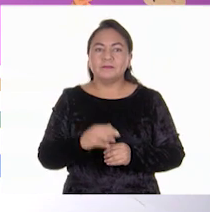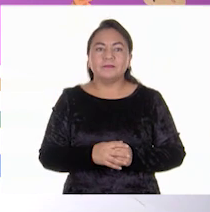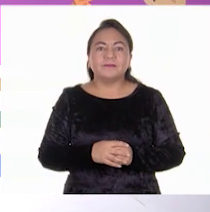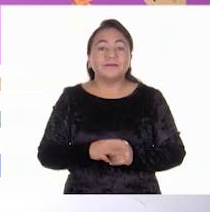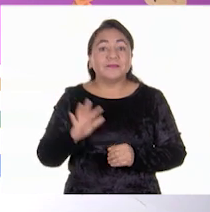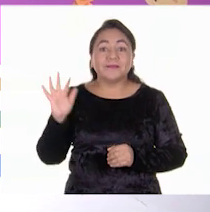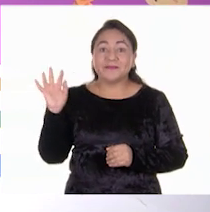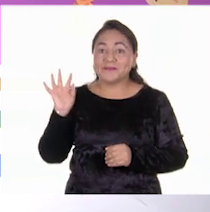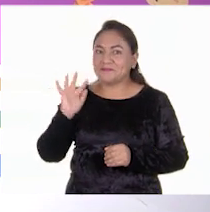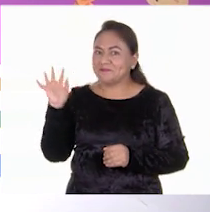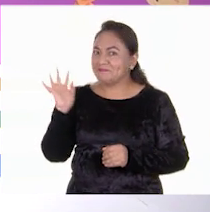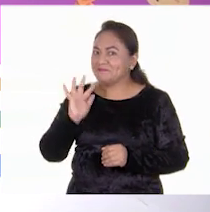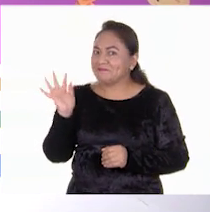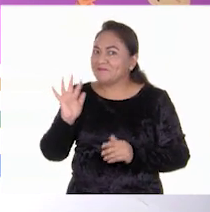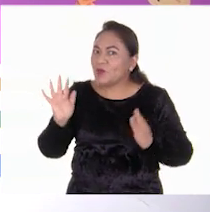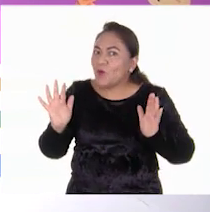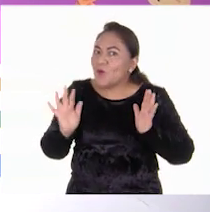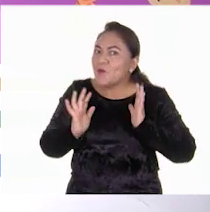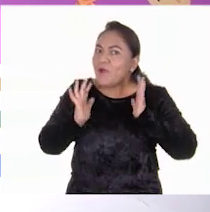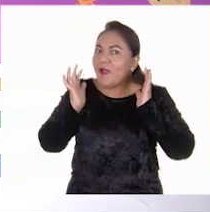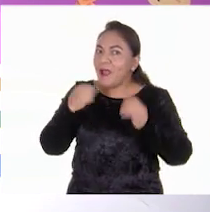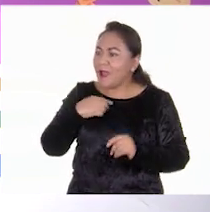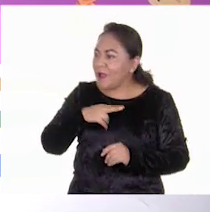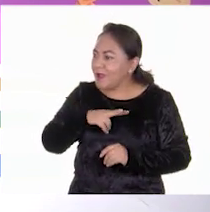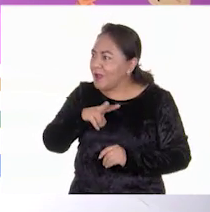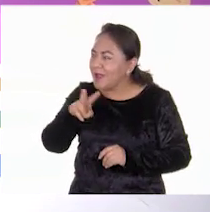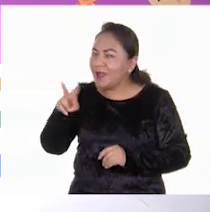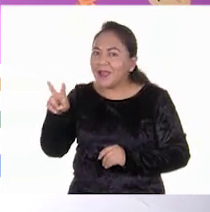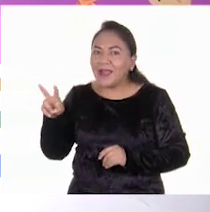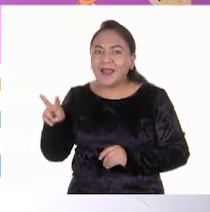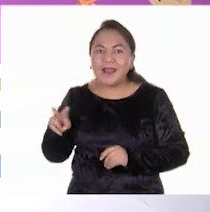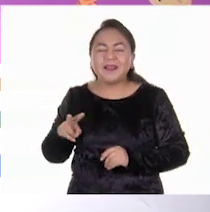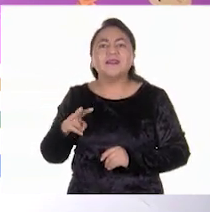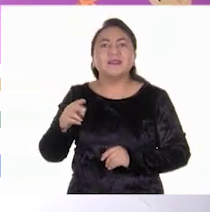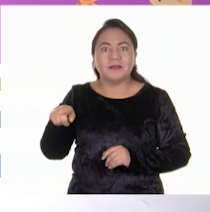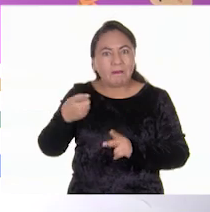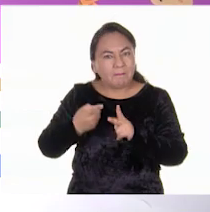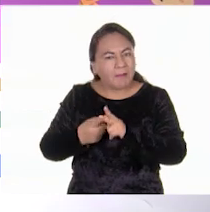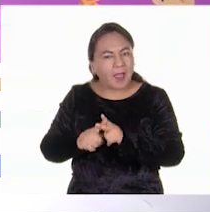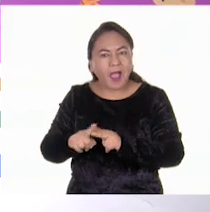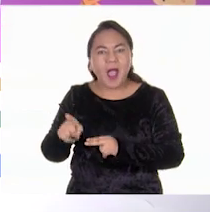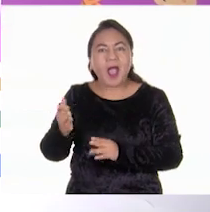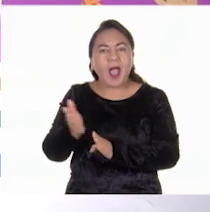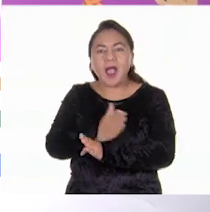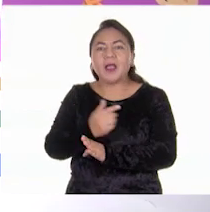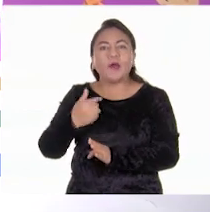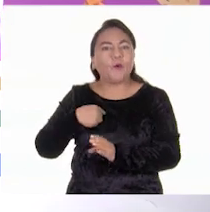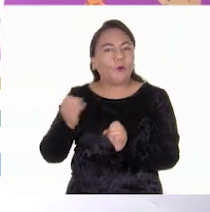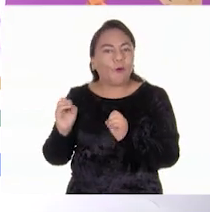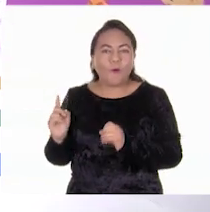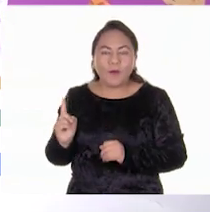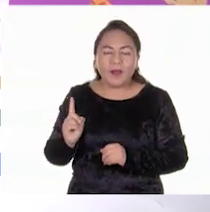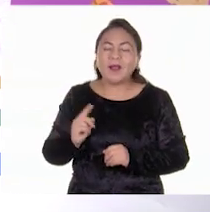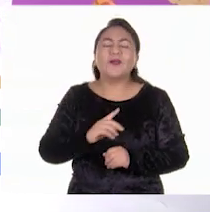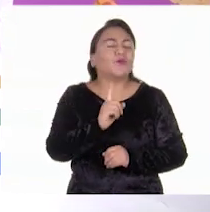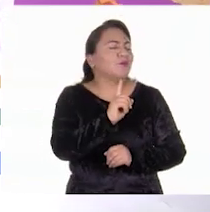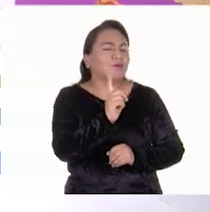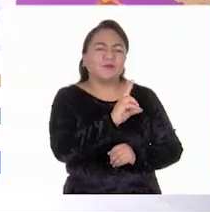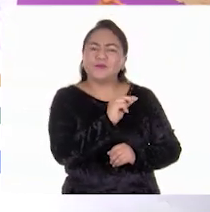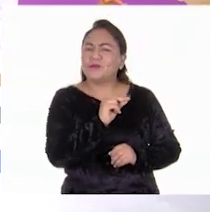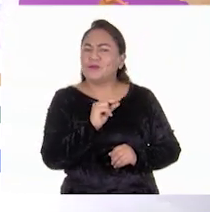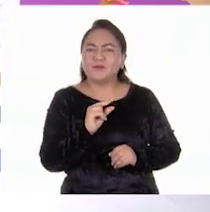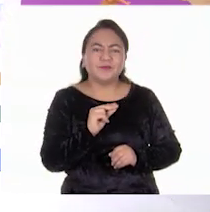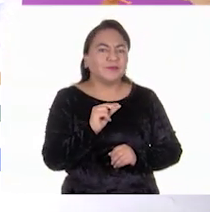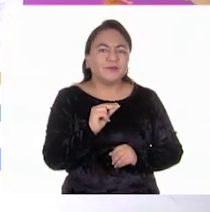¡Hola! ¡Qué sorpresa tan grande! ¿Empezaron el programa sin mí? No, Gaby, no, para